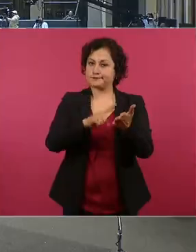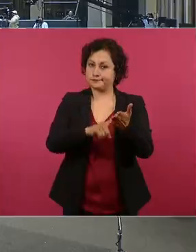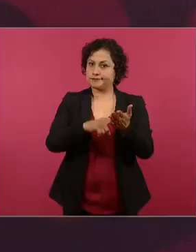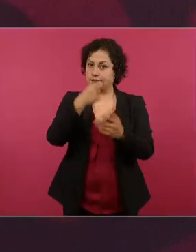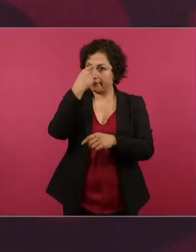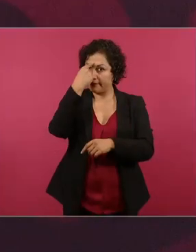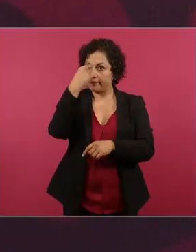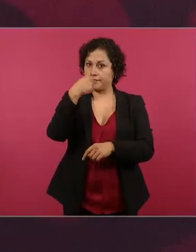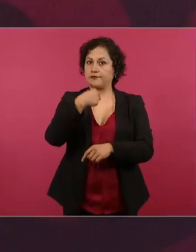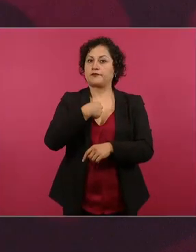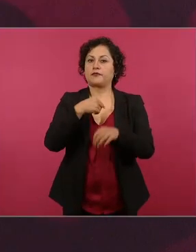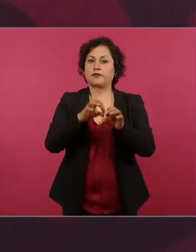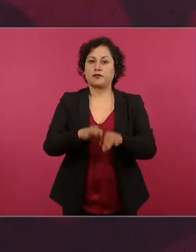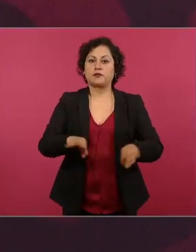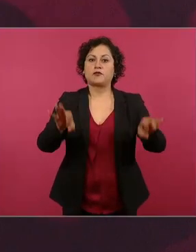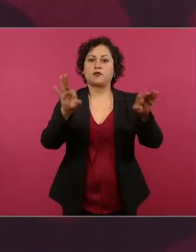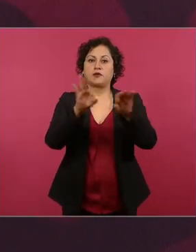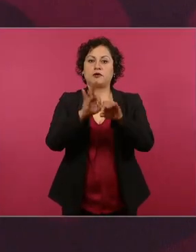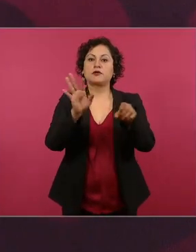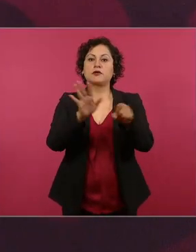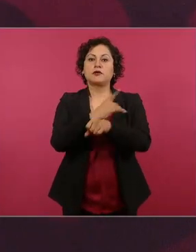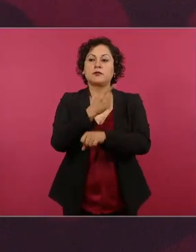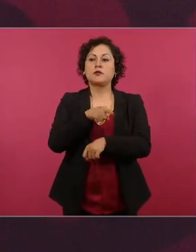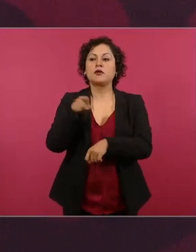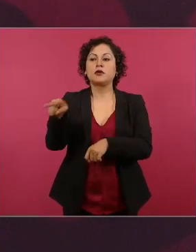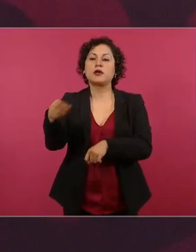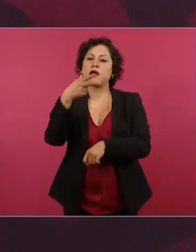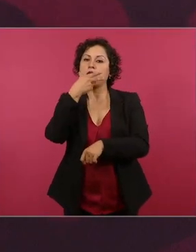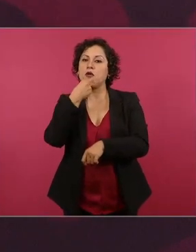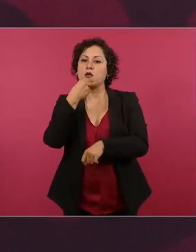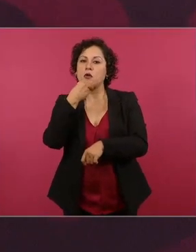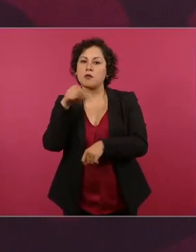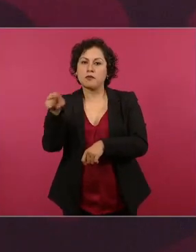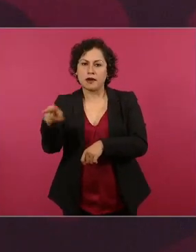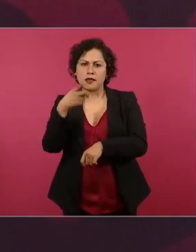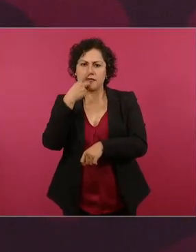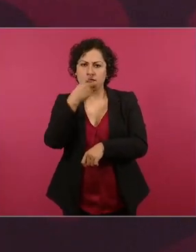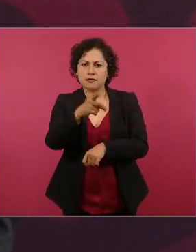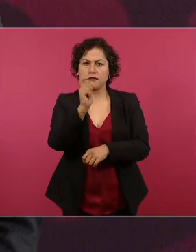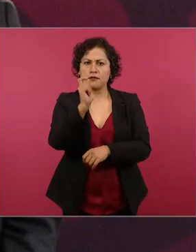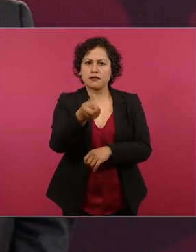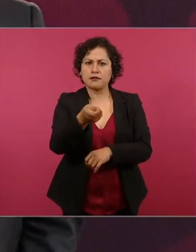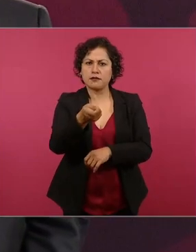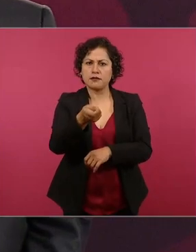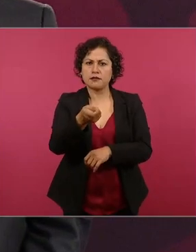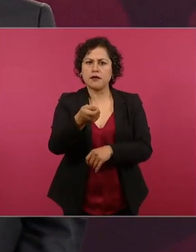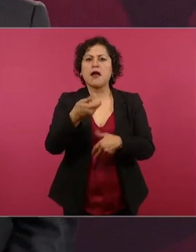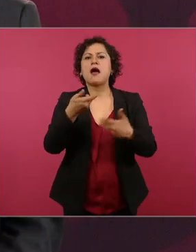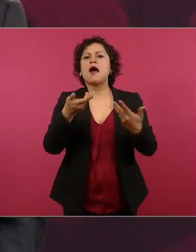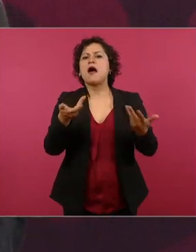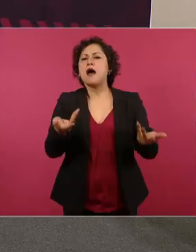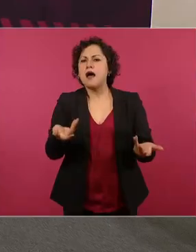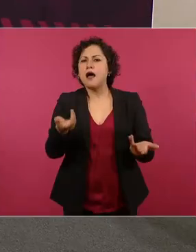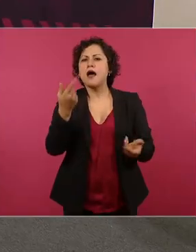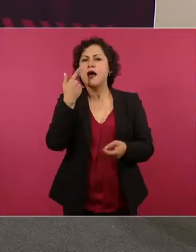porque el compañero, por ejemplo, dice, a ver, ¿y por qué actuaron con